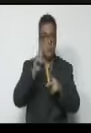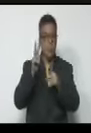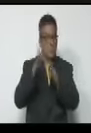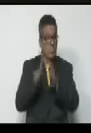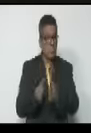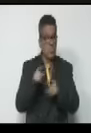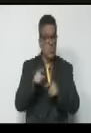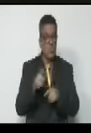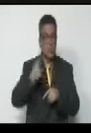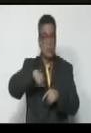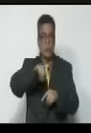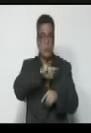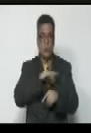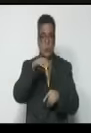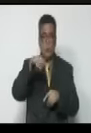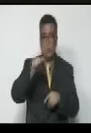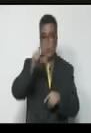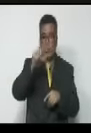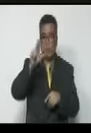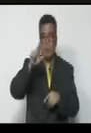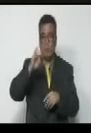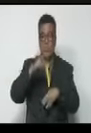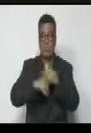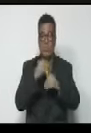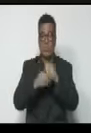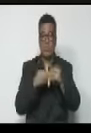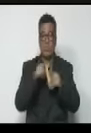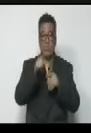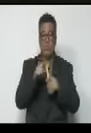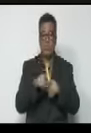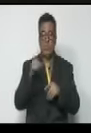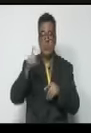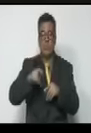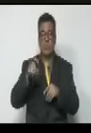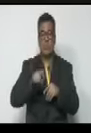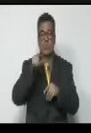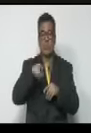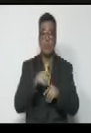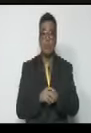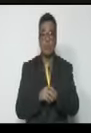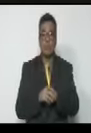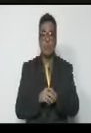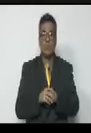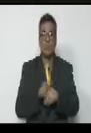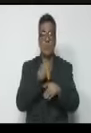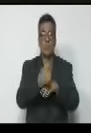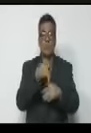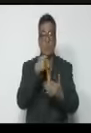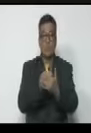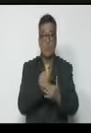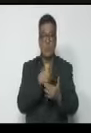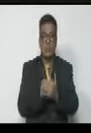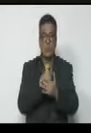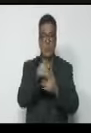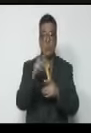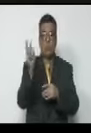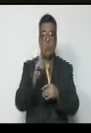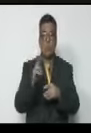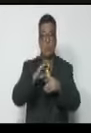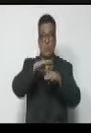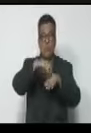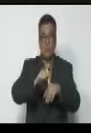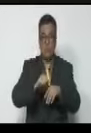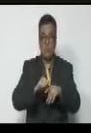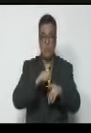venezolana o nuestra Cancillería haga lo pertinente y lo necesario para la indemnización en la recuperación